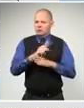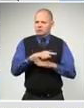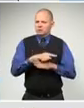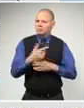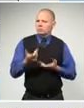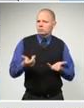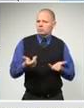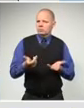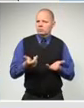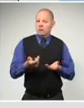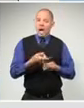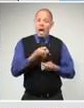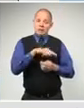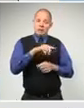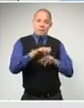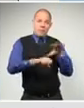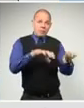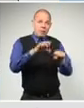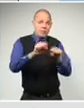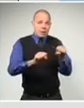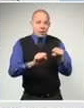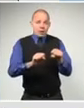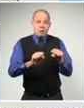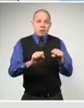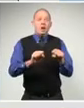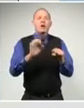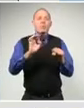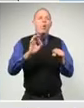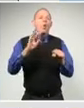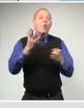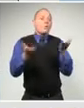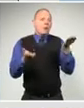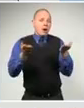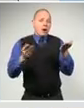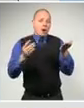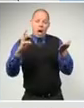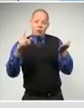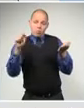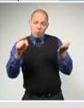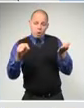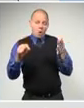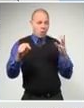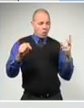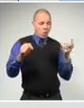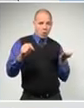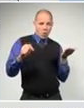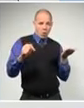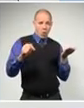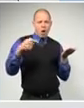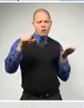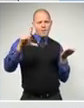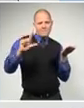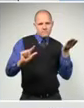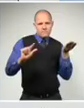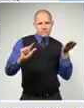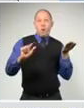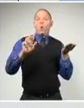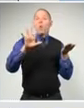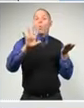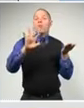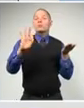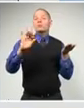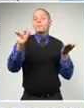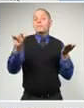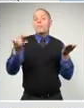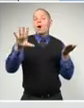se diagnosticaron 48 personas menos que el día anterior, pero de todas formas una cifra muy alta que